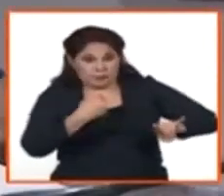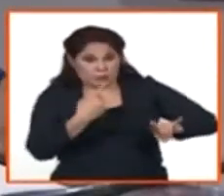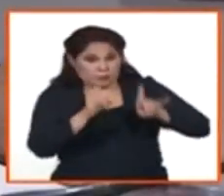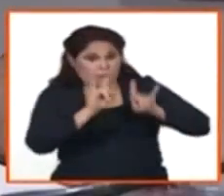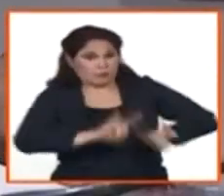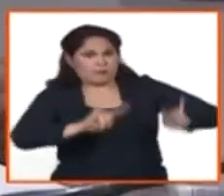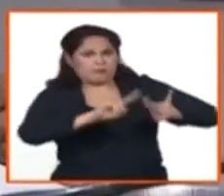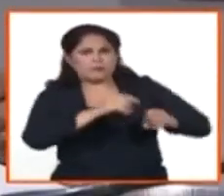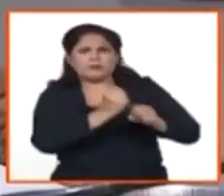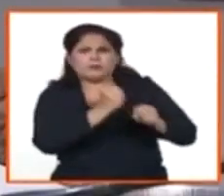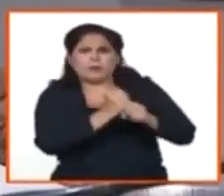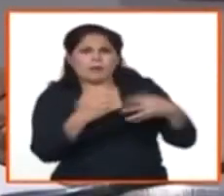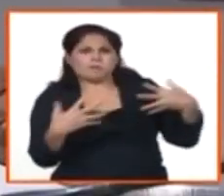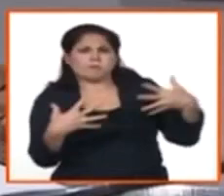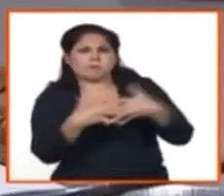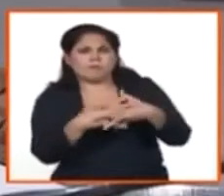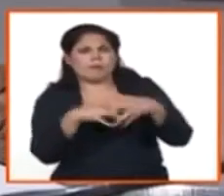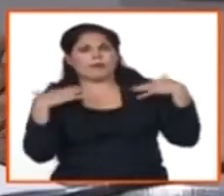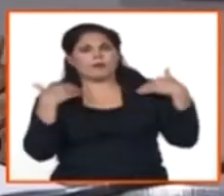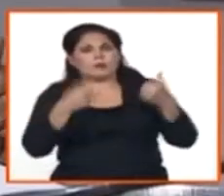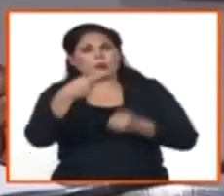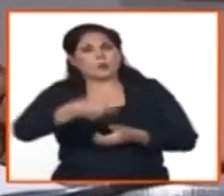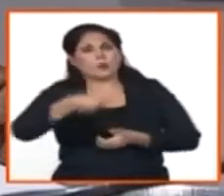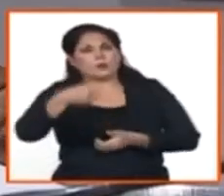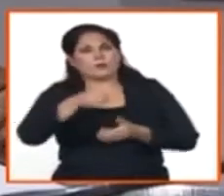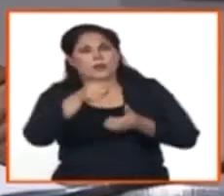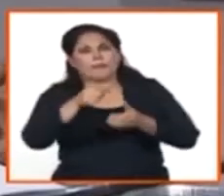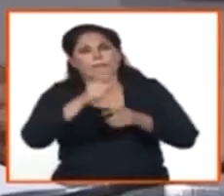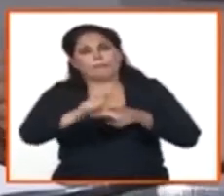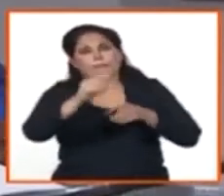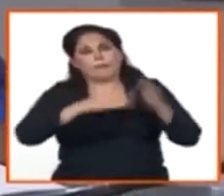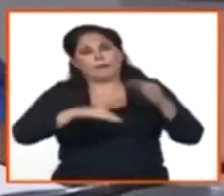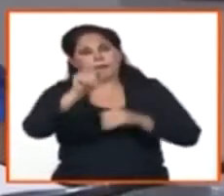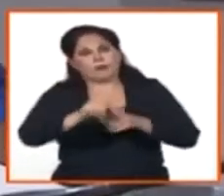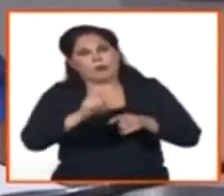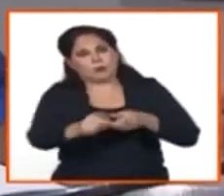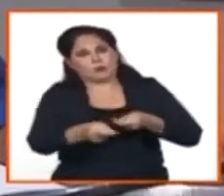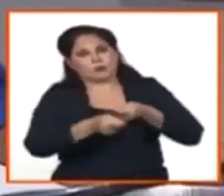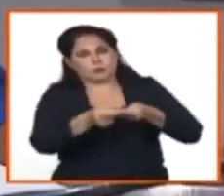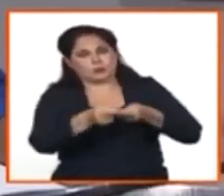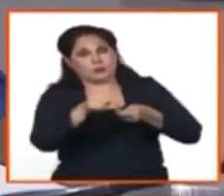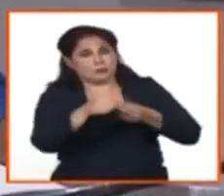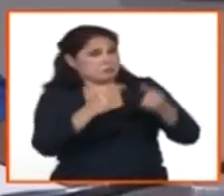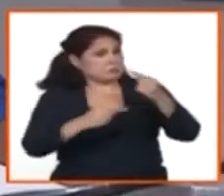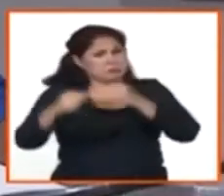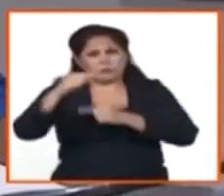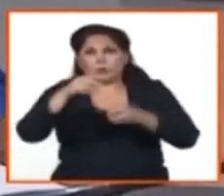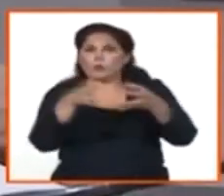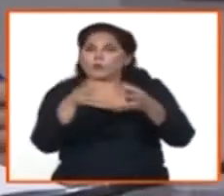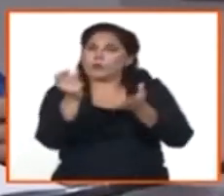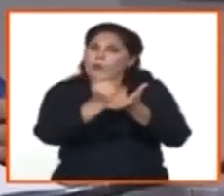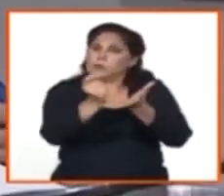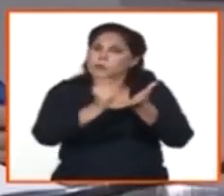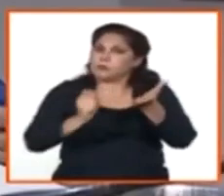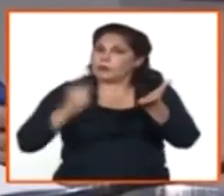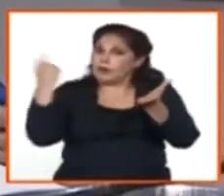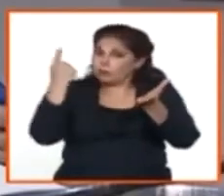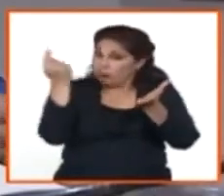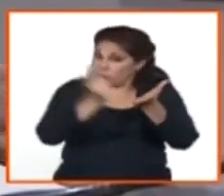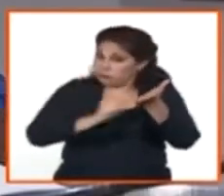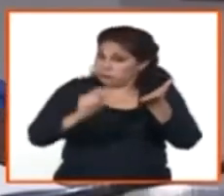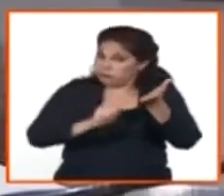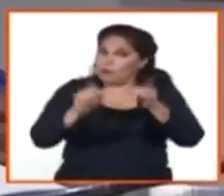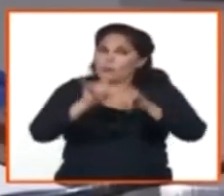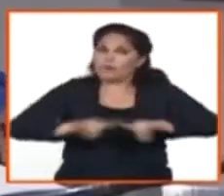en estrecha relación con la Dirección Jurídica del Ministerio de la Agricultura, con un mayor protagonismo en el equipo de redacción nacional de la Universidad de La